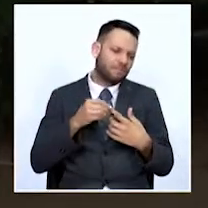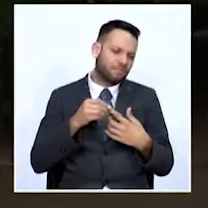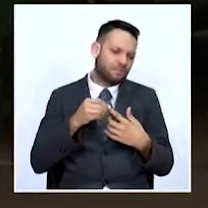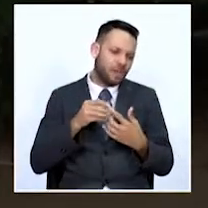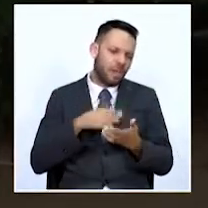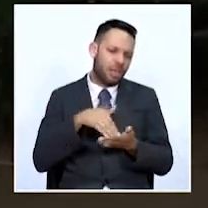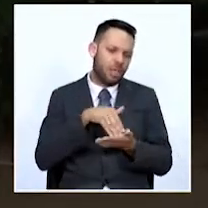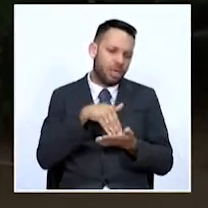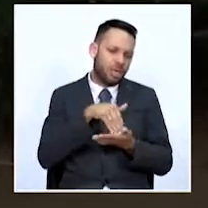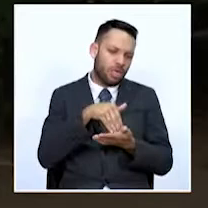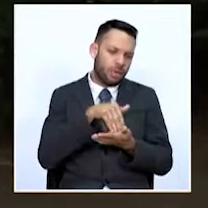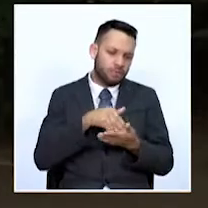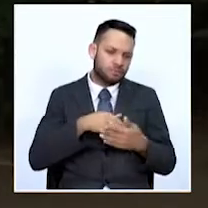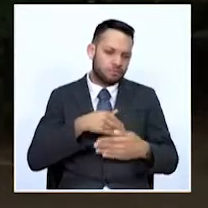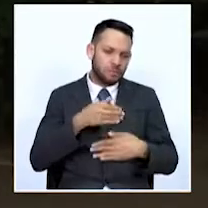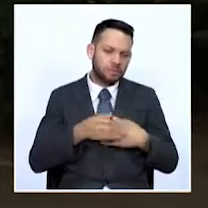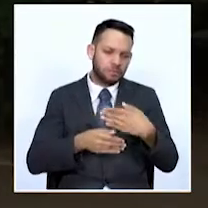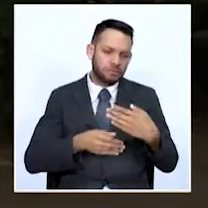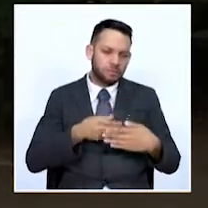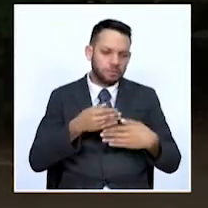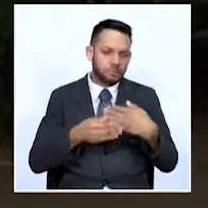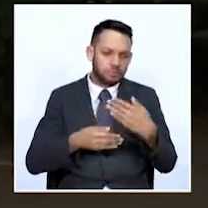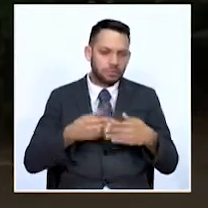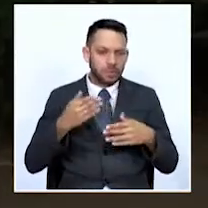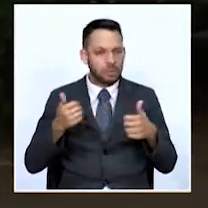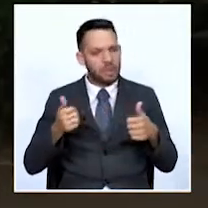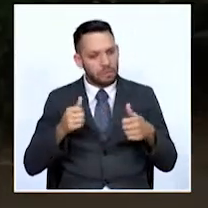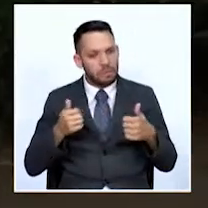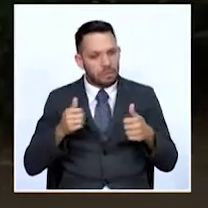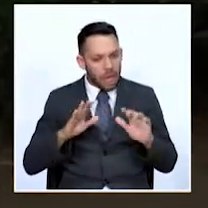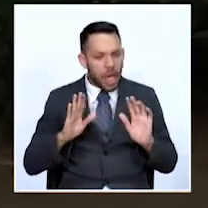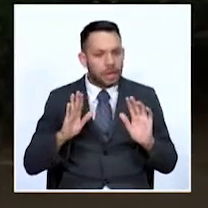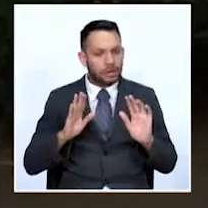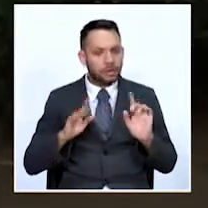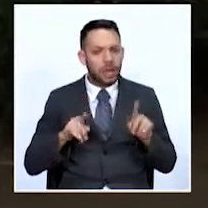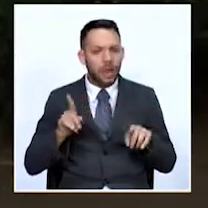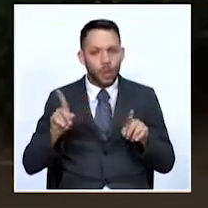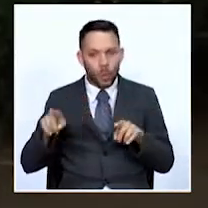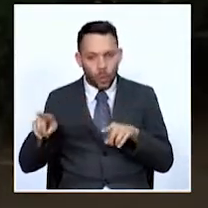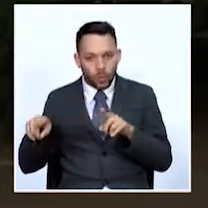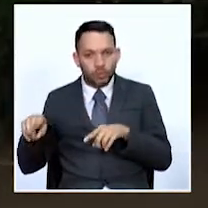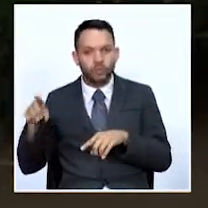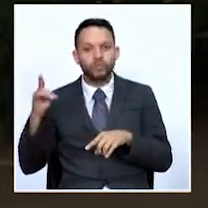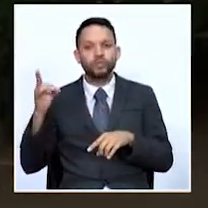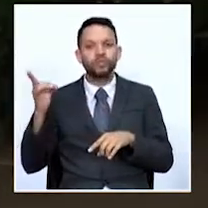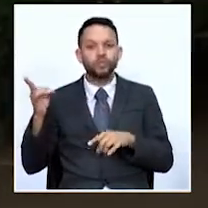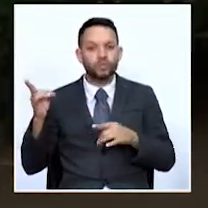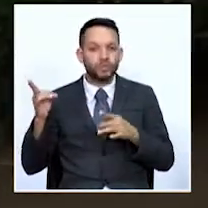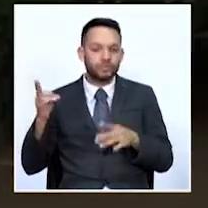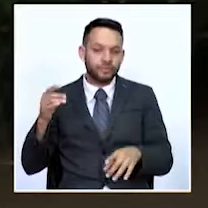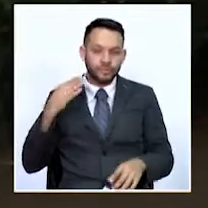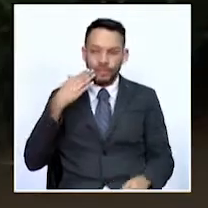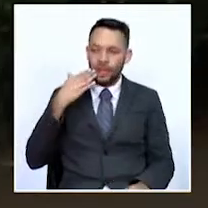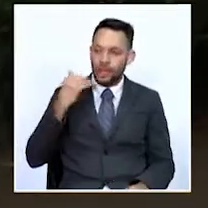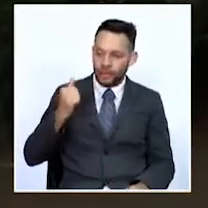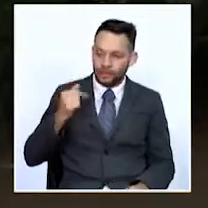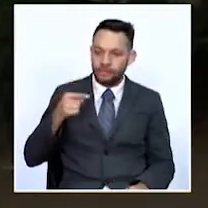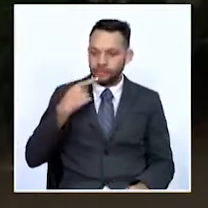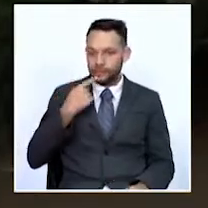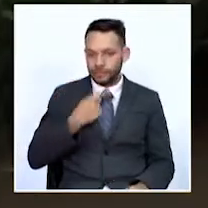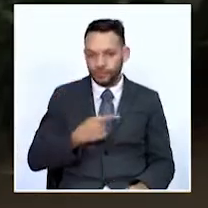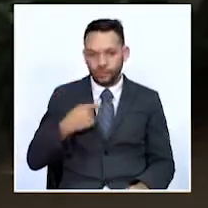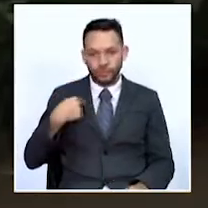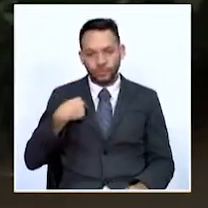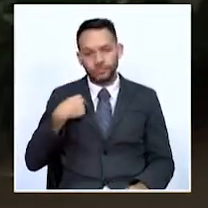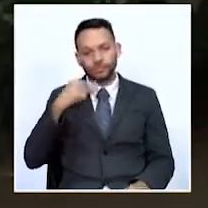muevo las manos y yo muevo los dedos y se me quitó el dolor. Distinto a la señora que dice, no, yo estoy dormida